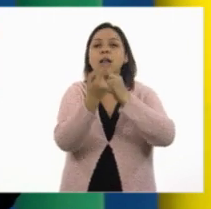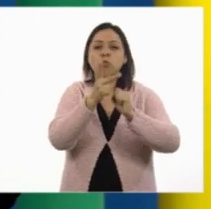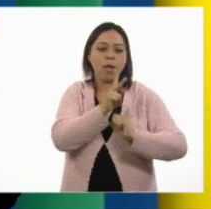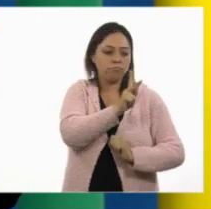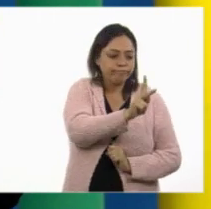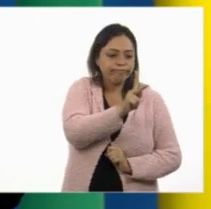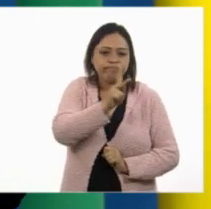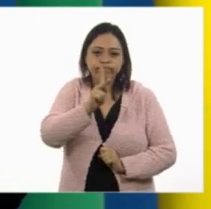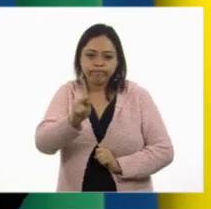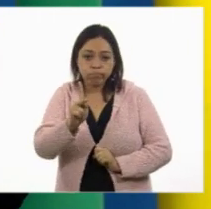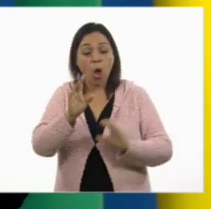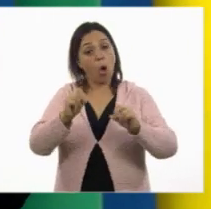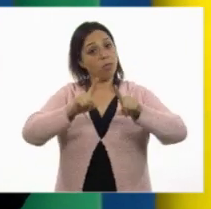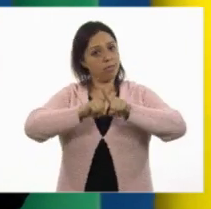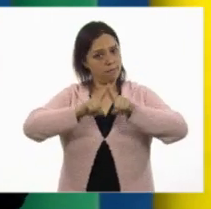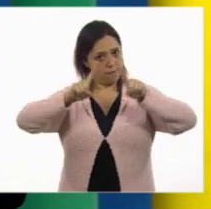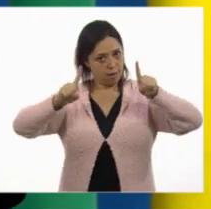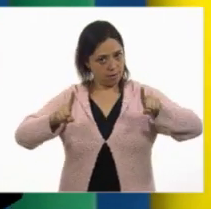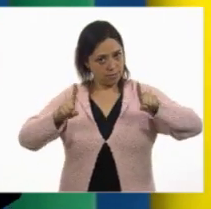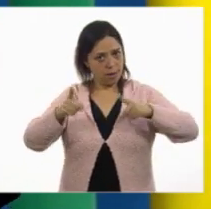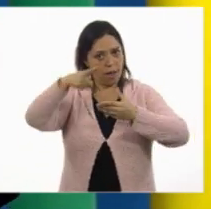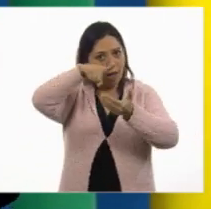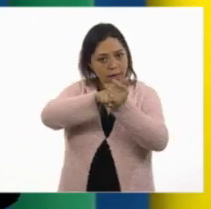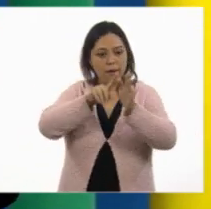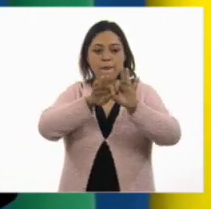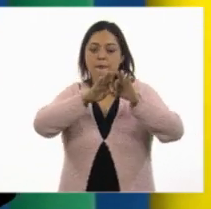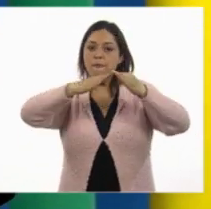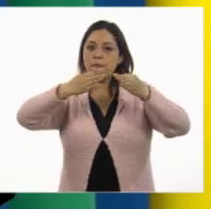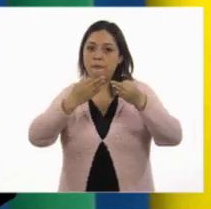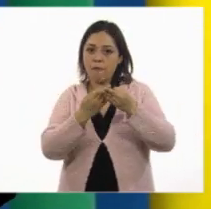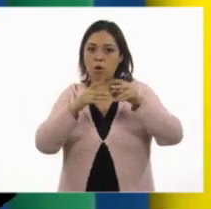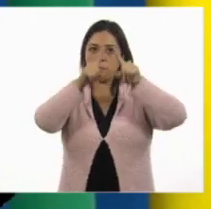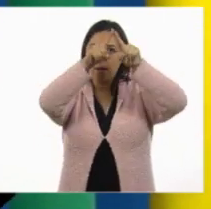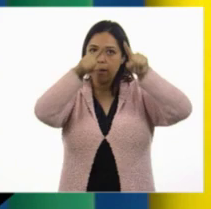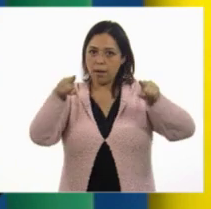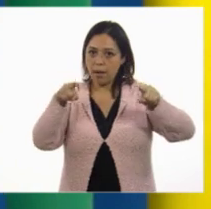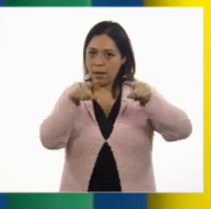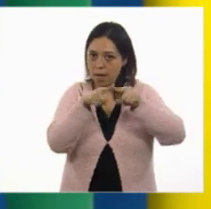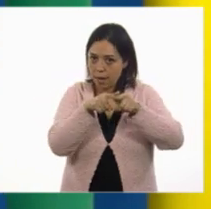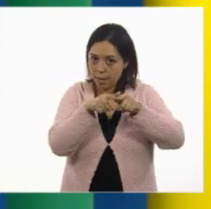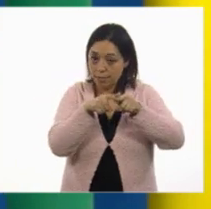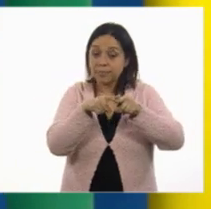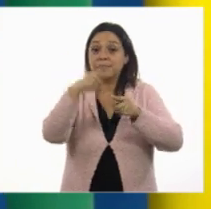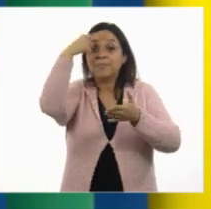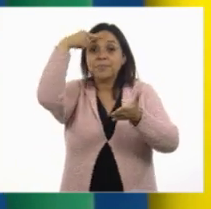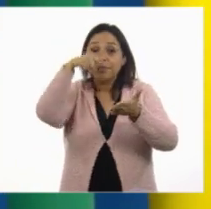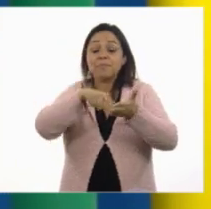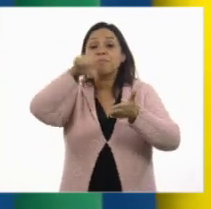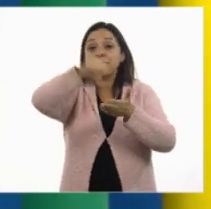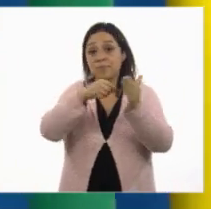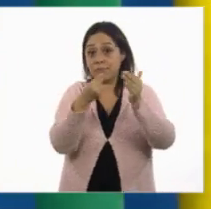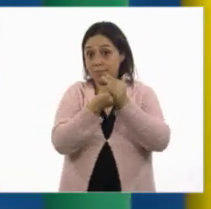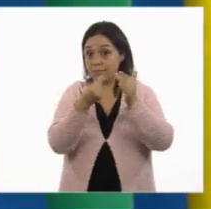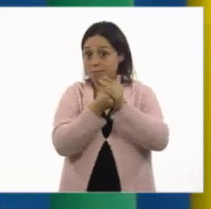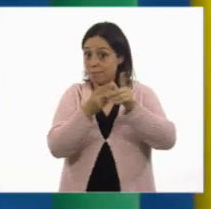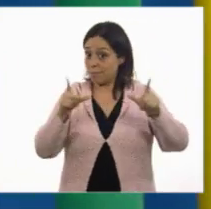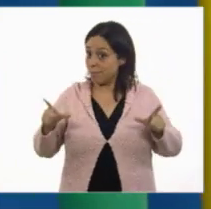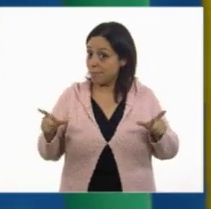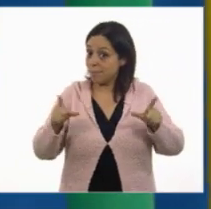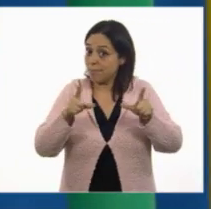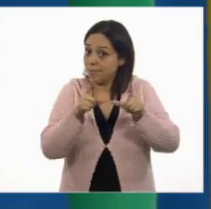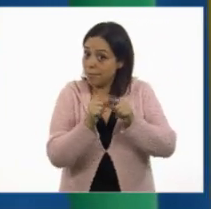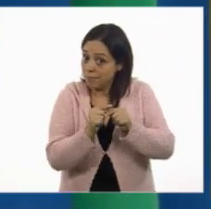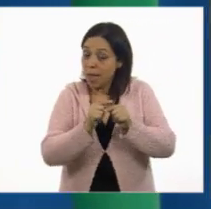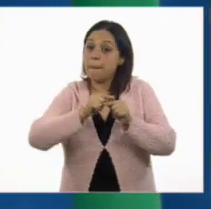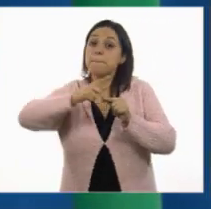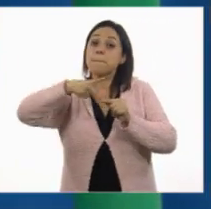comparten los triángulos. Pues, ¿qué creen, alumnos? Hemos terminado esta sesión, no sin antes